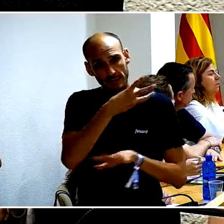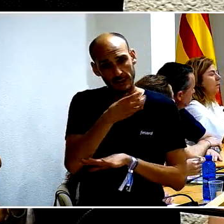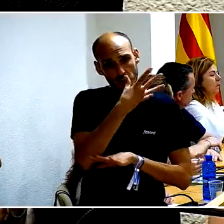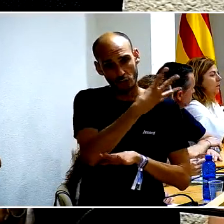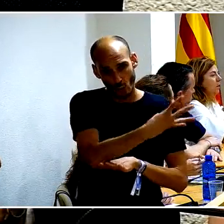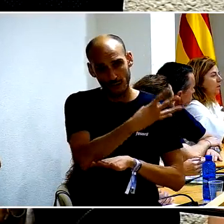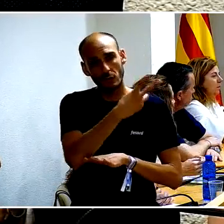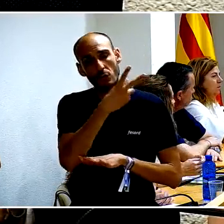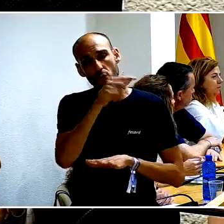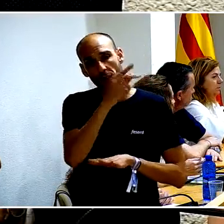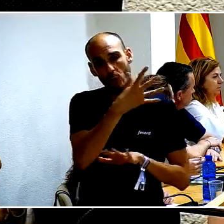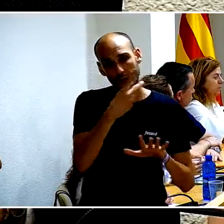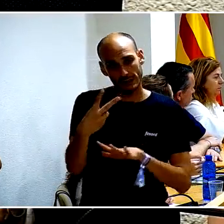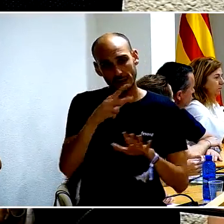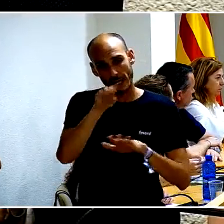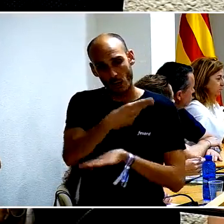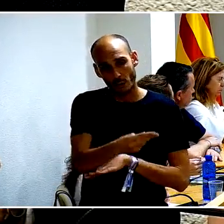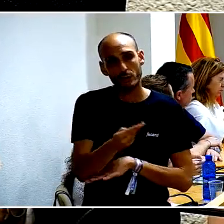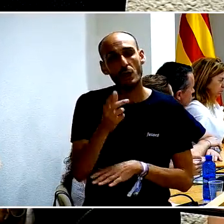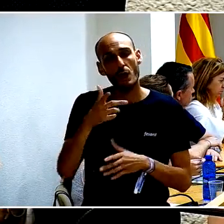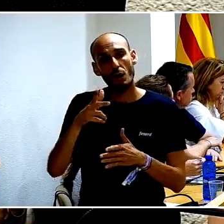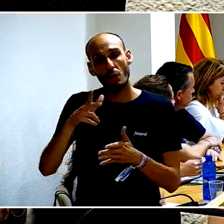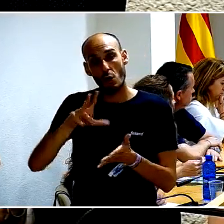26.304,57 euros. Total,